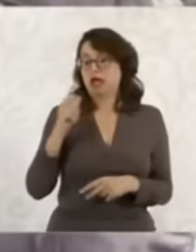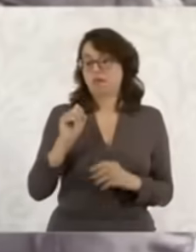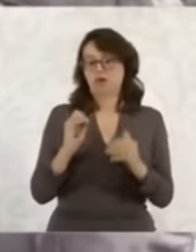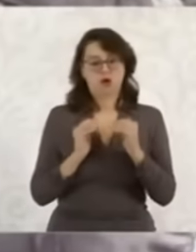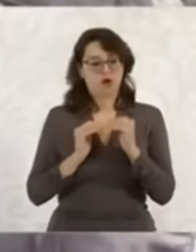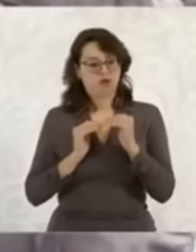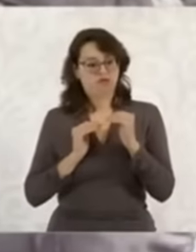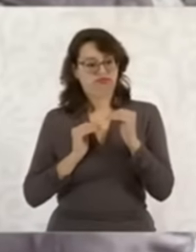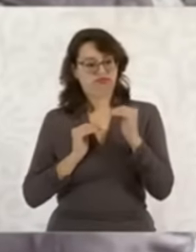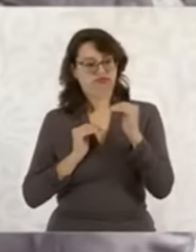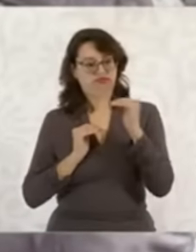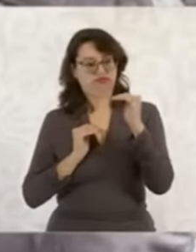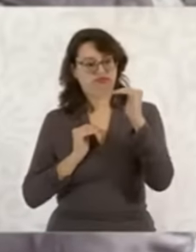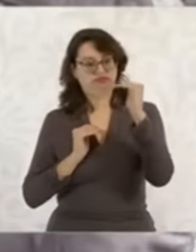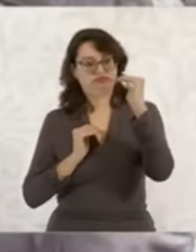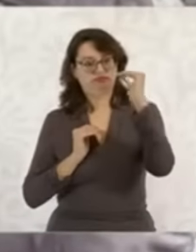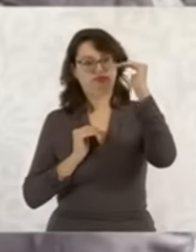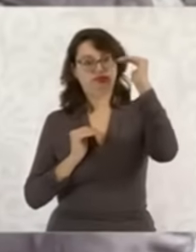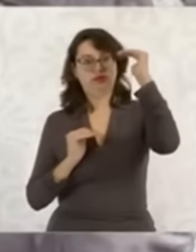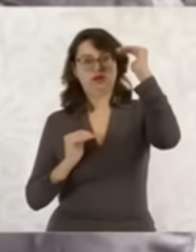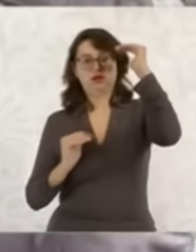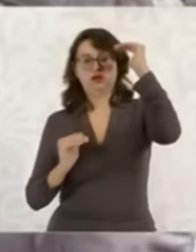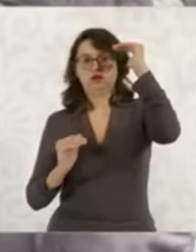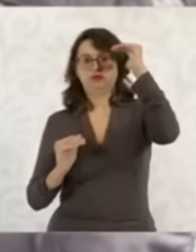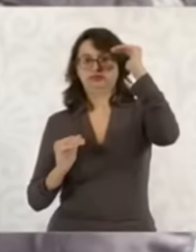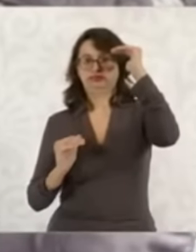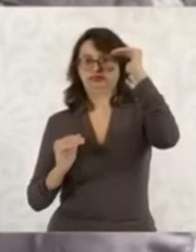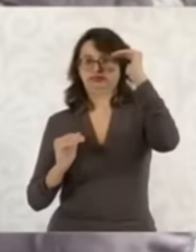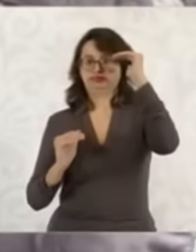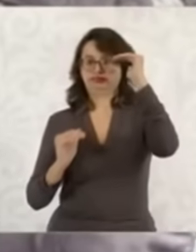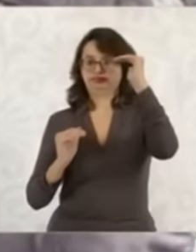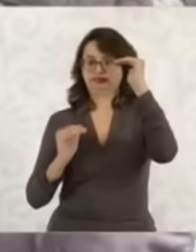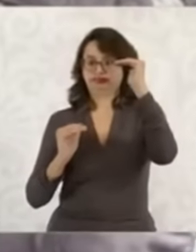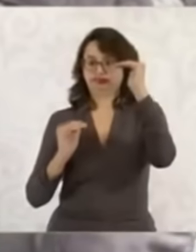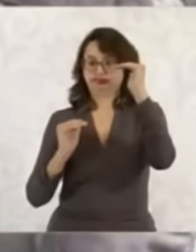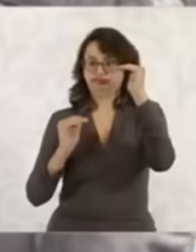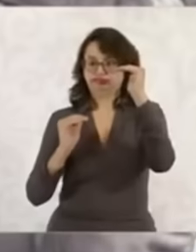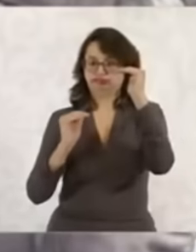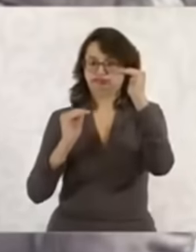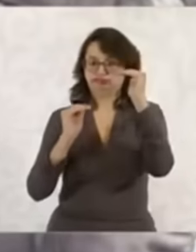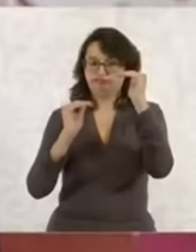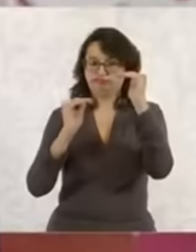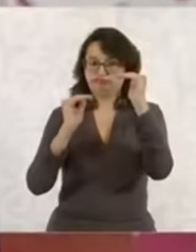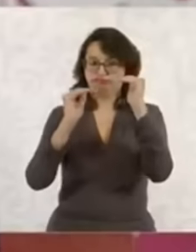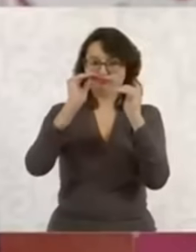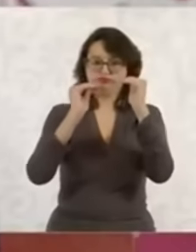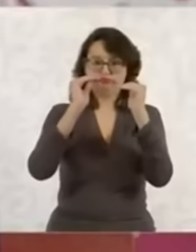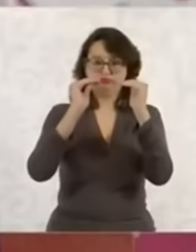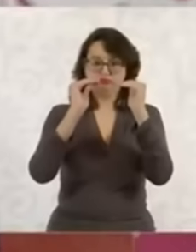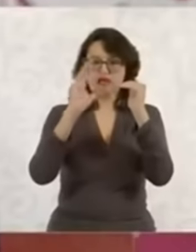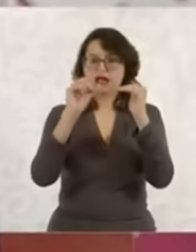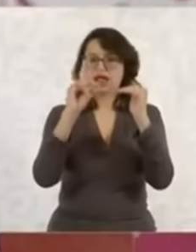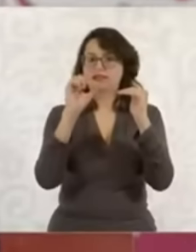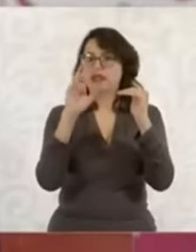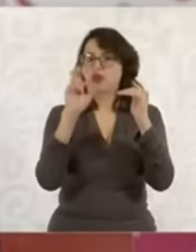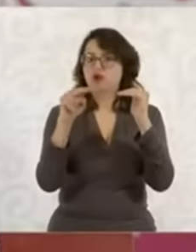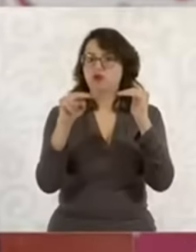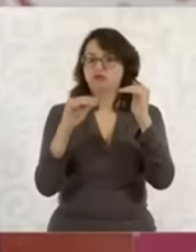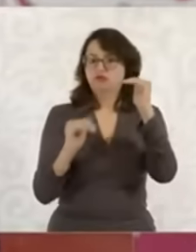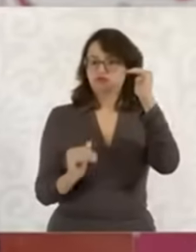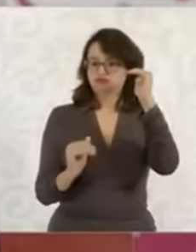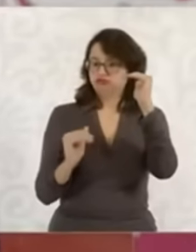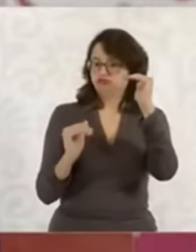pronto empieza a caer y cruza Felipe Calderón y entonces el PREP le da el triunfo a Felipe Calderón.